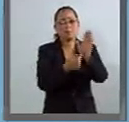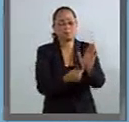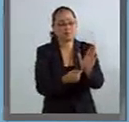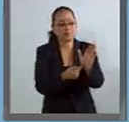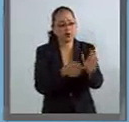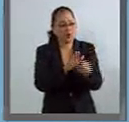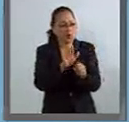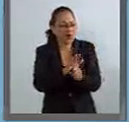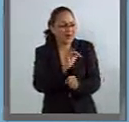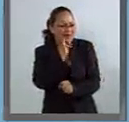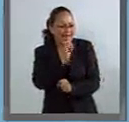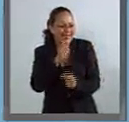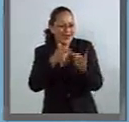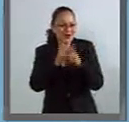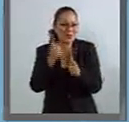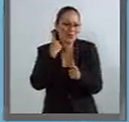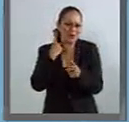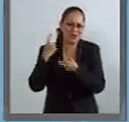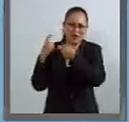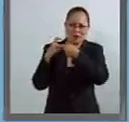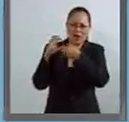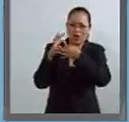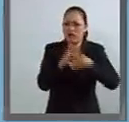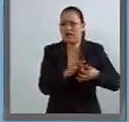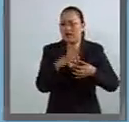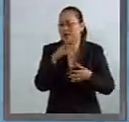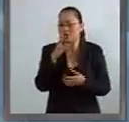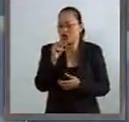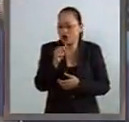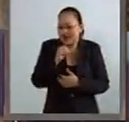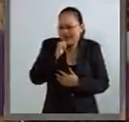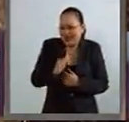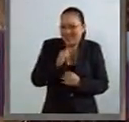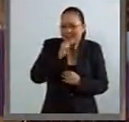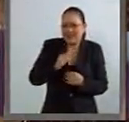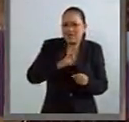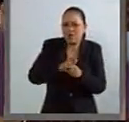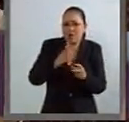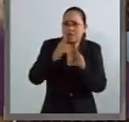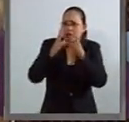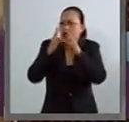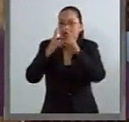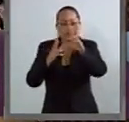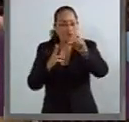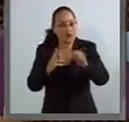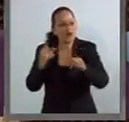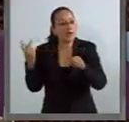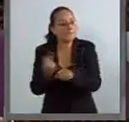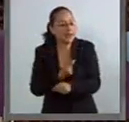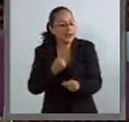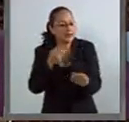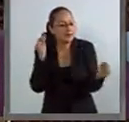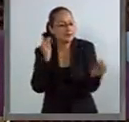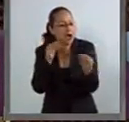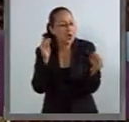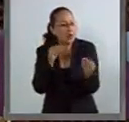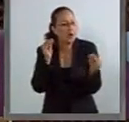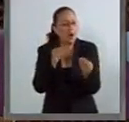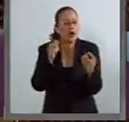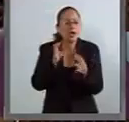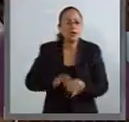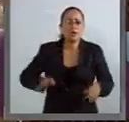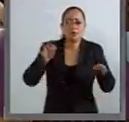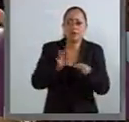sin distinción política ni partidista y sin ediciones lo que está ocurriendo, estos grandes debates, que la